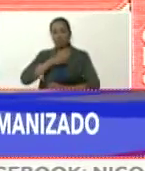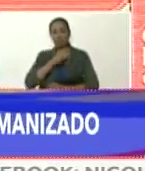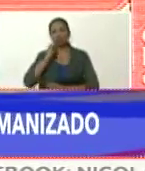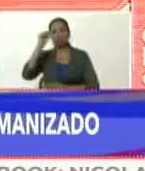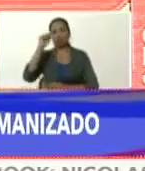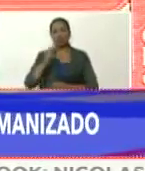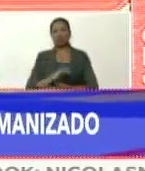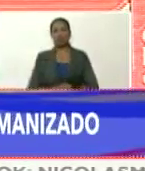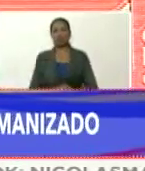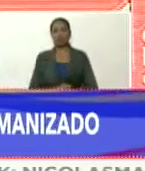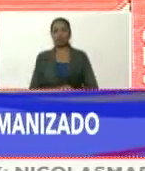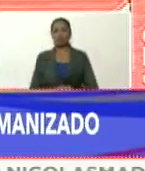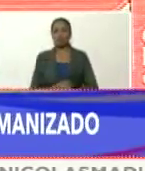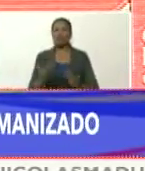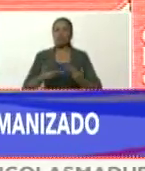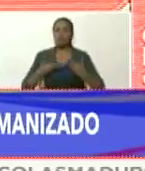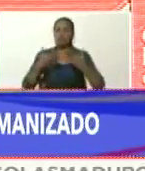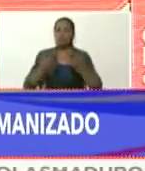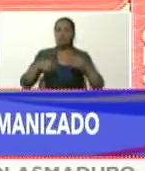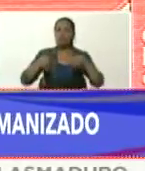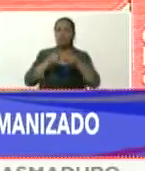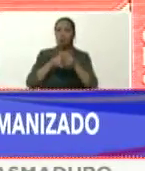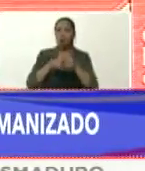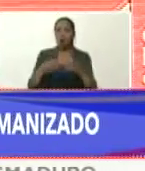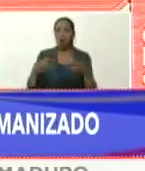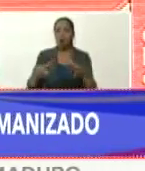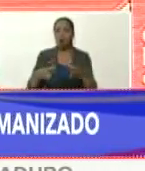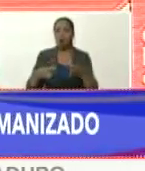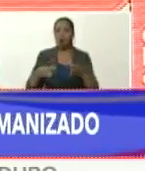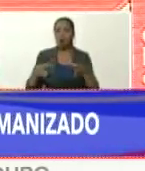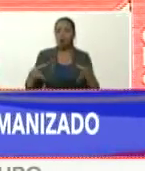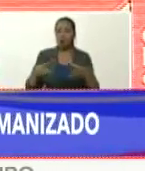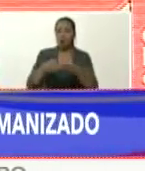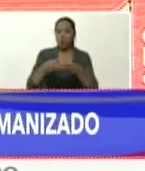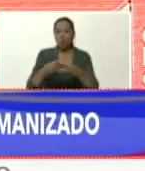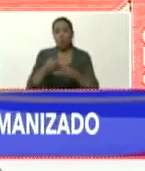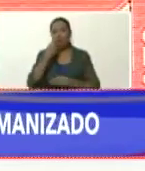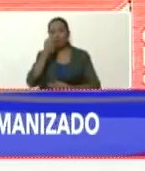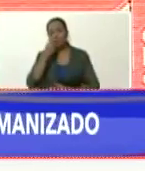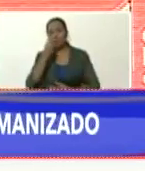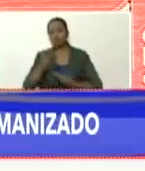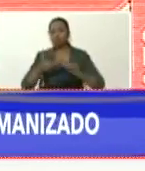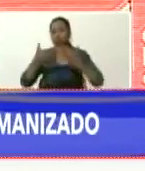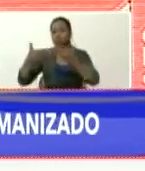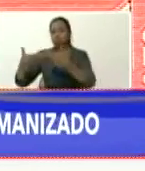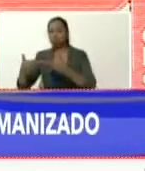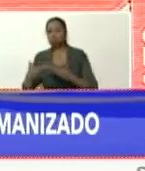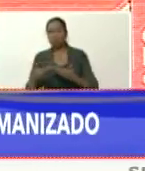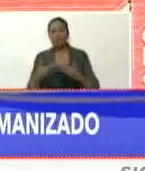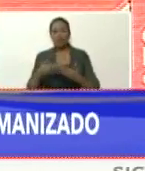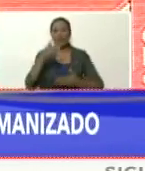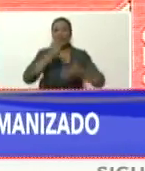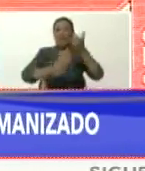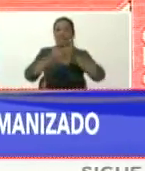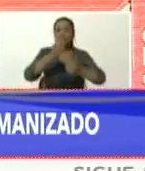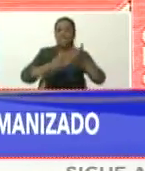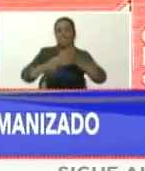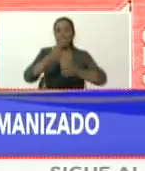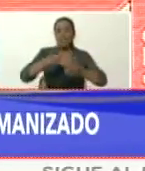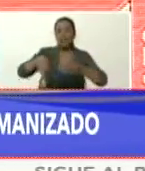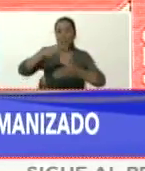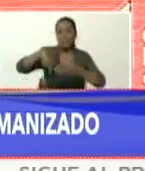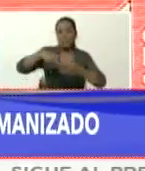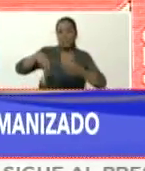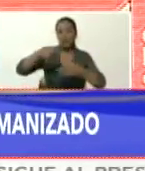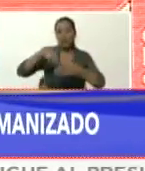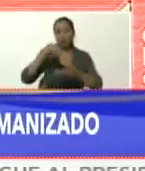socialistas, entregando, ¿no?, el combo de comida complementaria, la nutrichicha y la asistencia alimentaria. Por